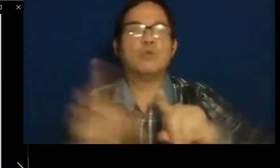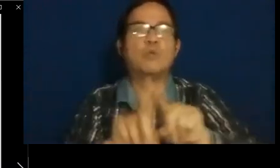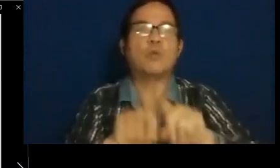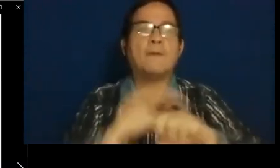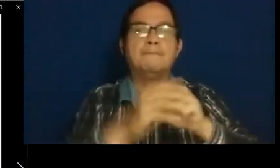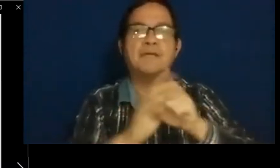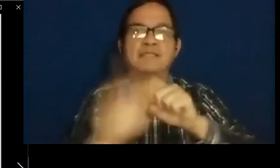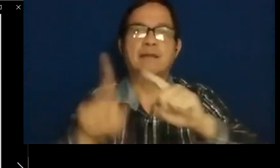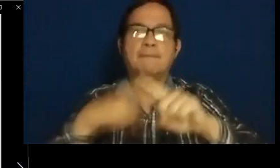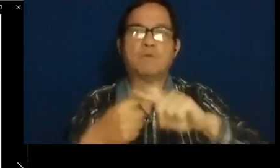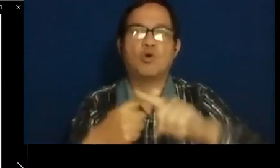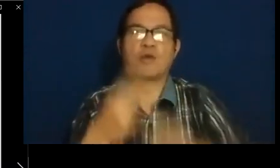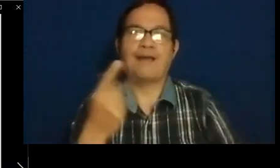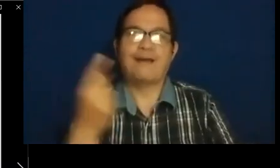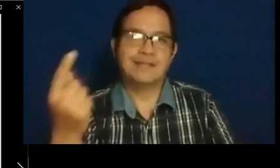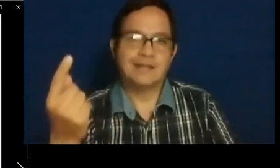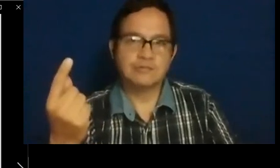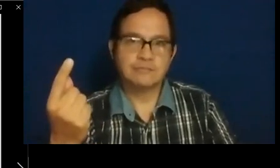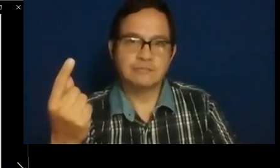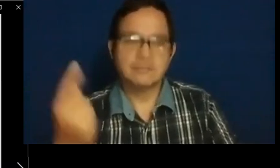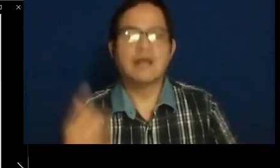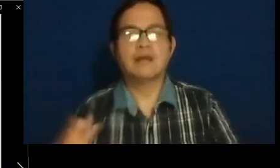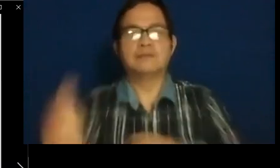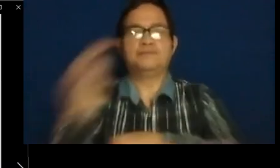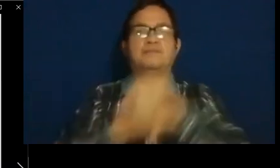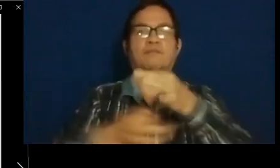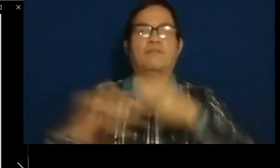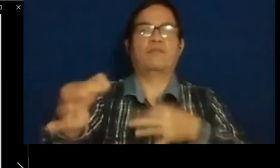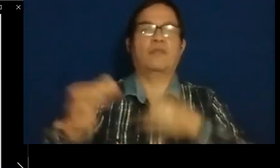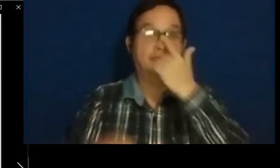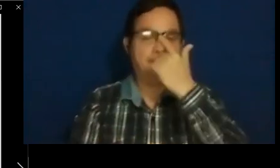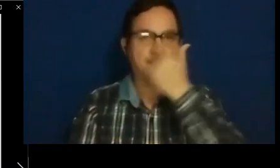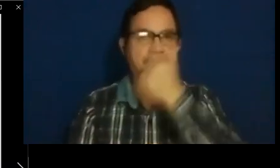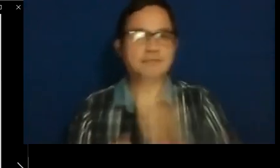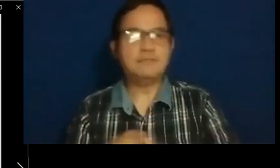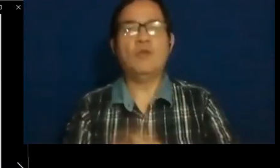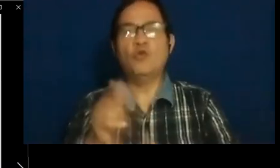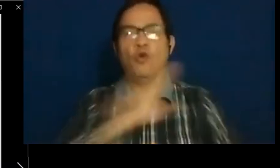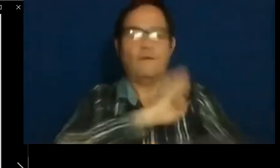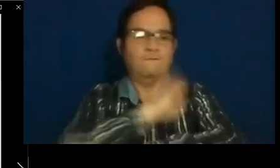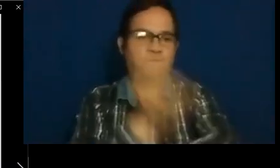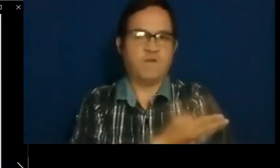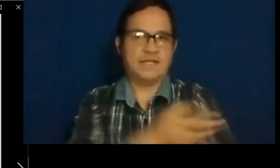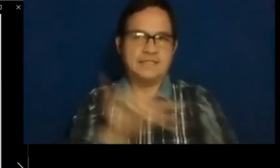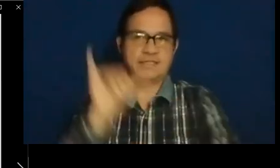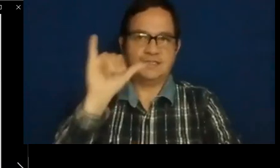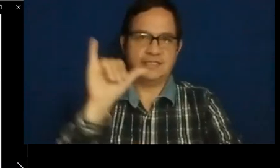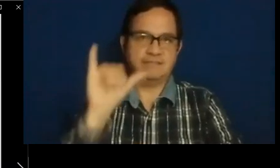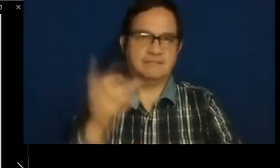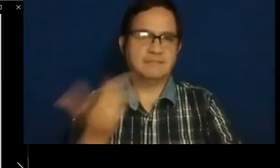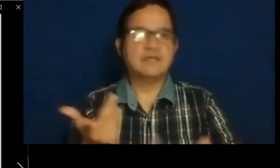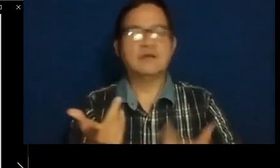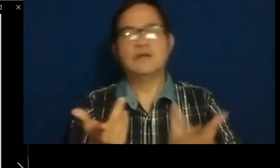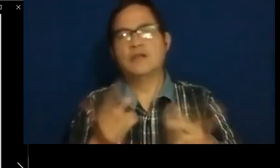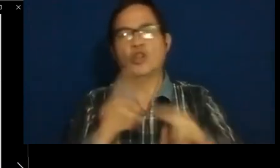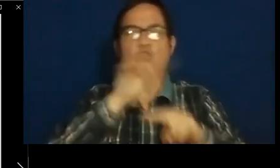masa por aceleración. Ahora vamos a hacer los reemplazos. Entonces empezamos aquí en las fuerzas en Y. Entonces, ¿qué fuerzas tengo? Tengo la normal